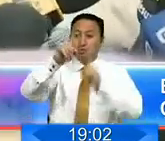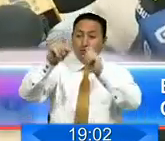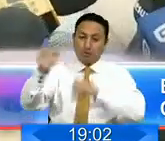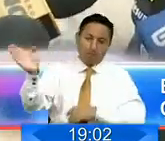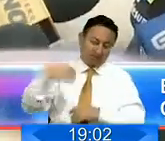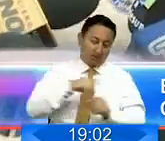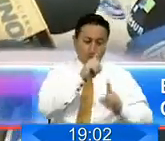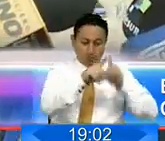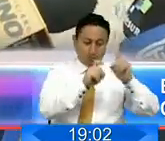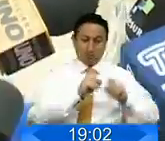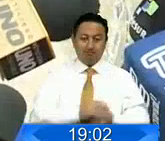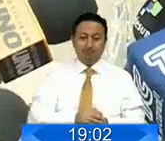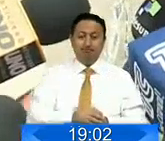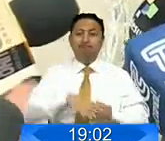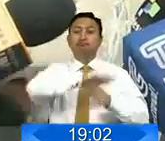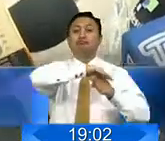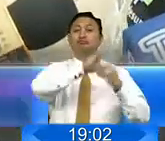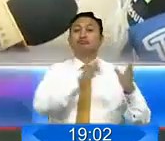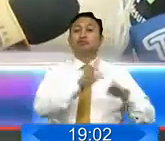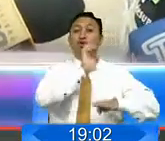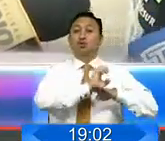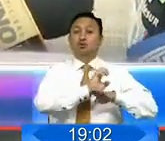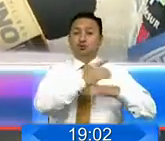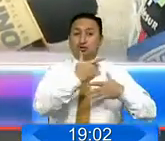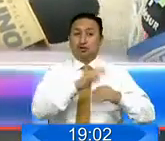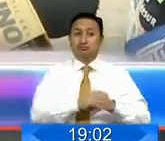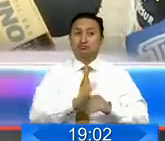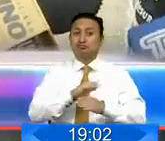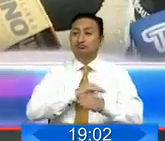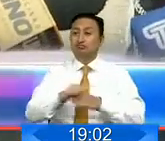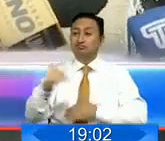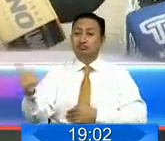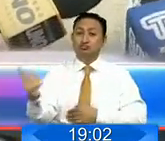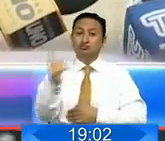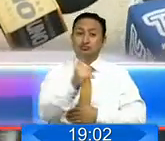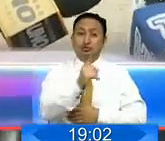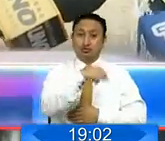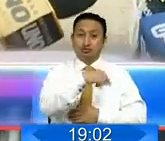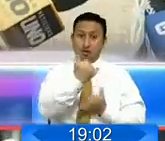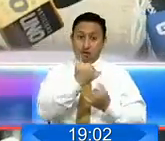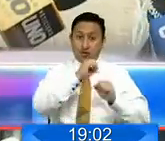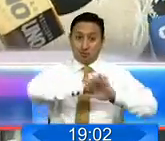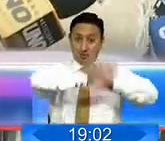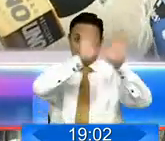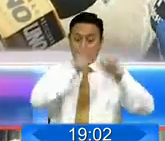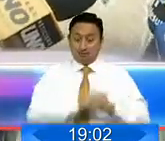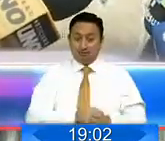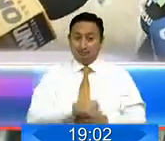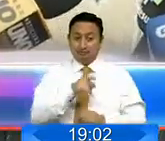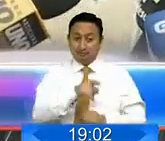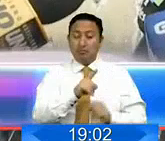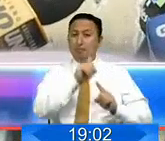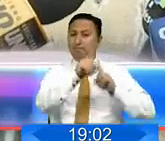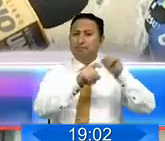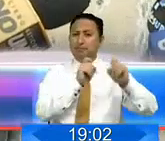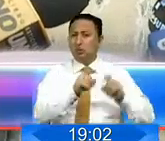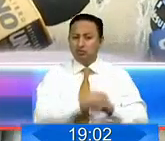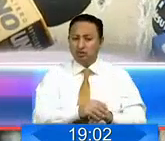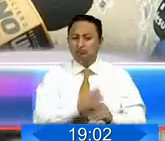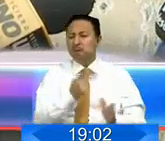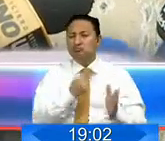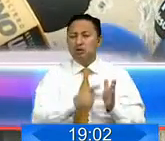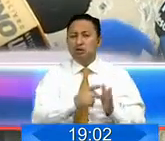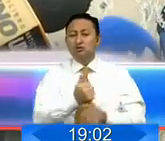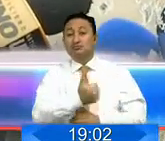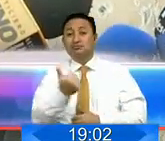El embajador ecuatoriano fue llamado a la Cancillería sueca esta mañana y ahí para explicarle un poco